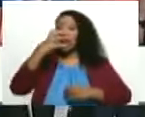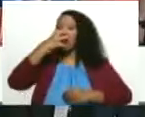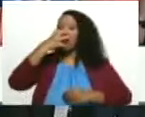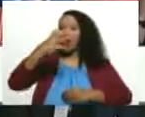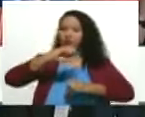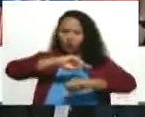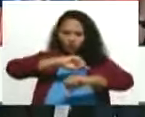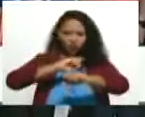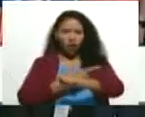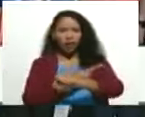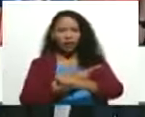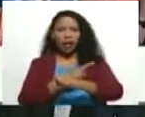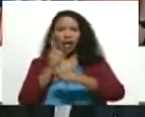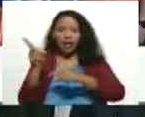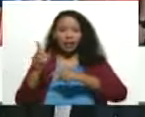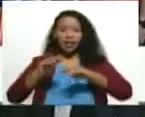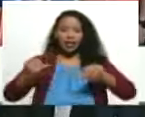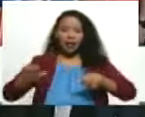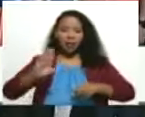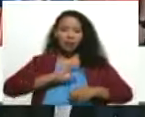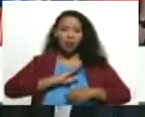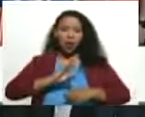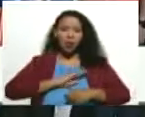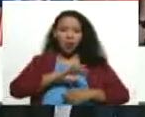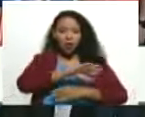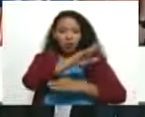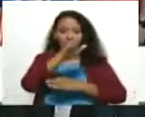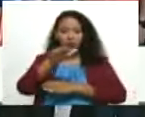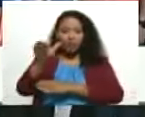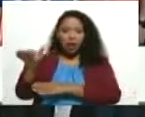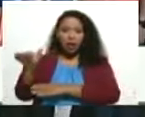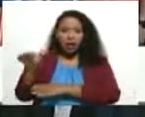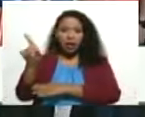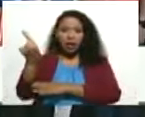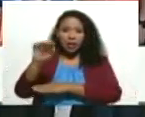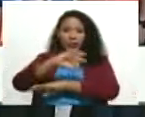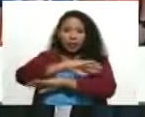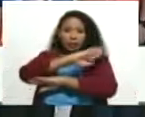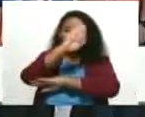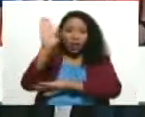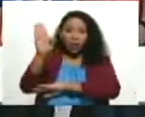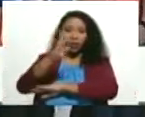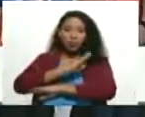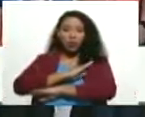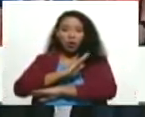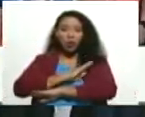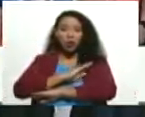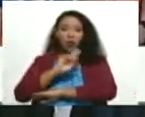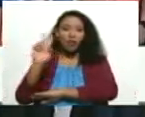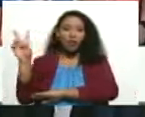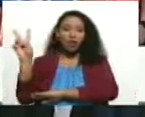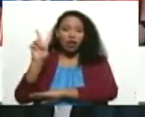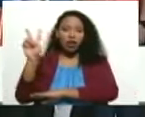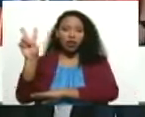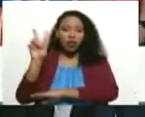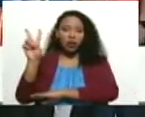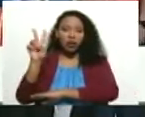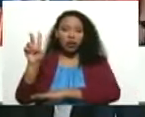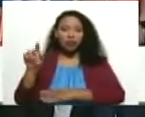voz: esa tierra, ese mar, ese cielo es tierra, mar y